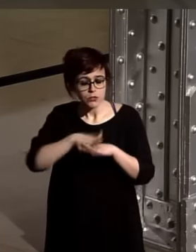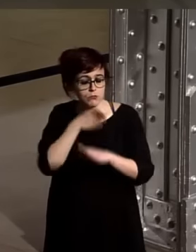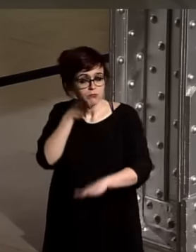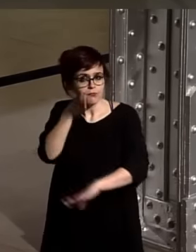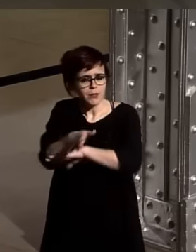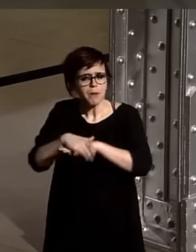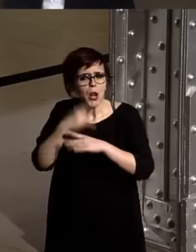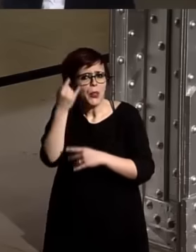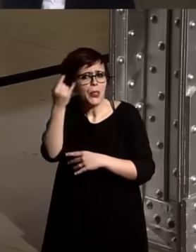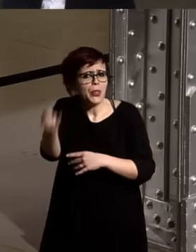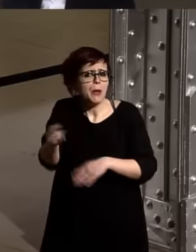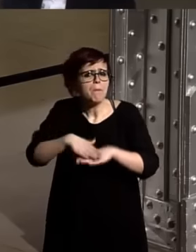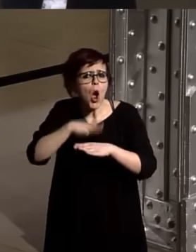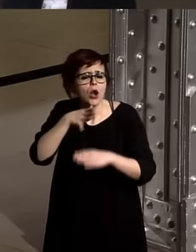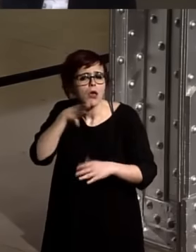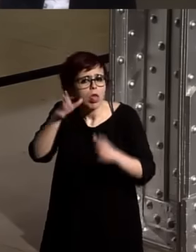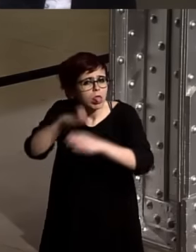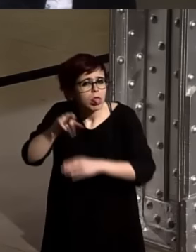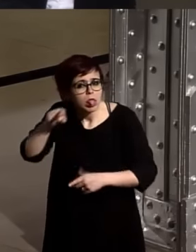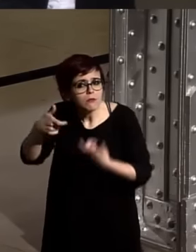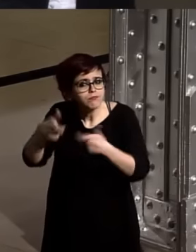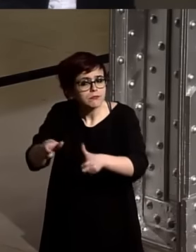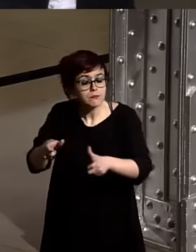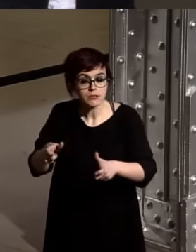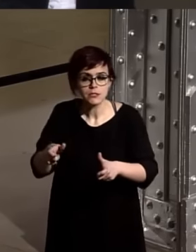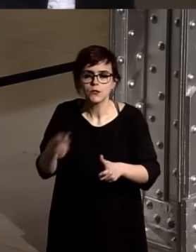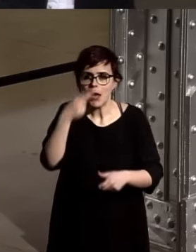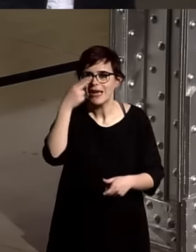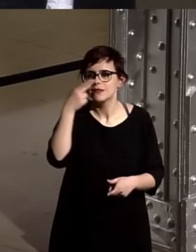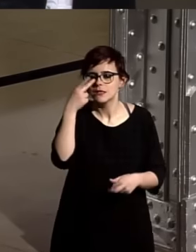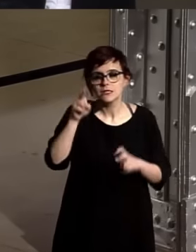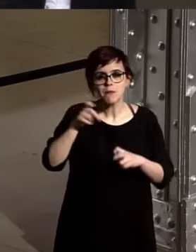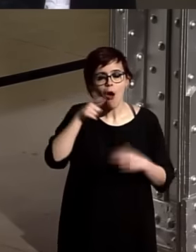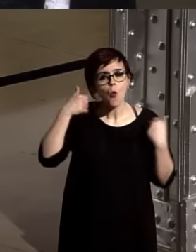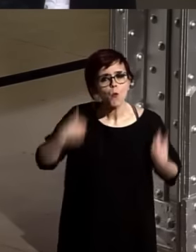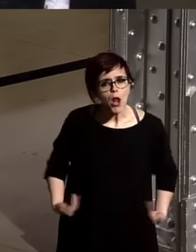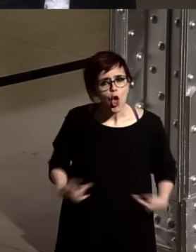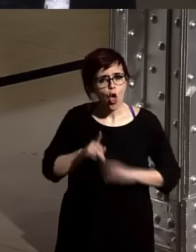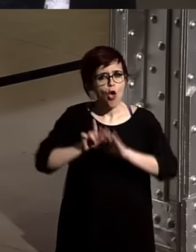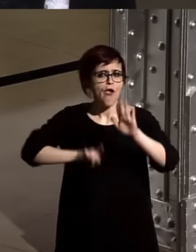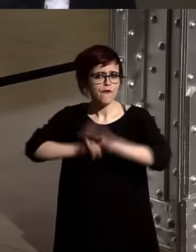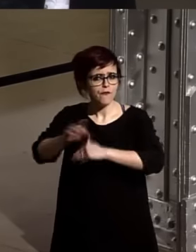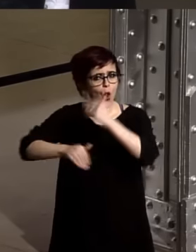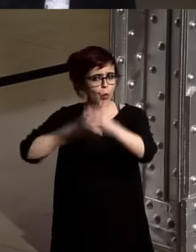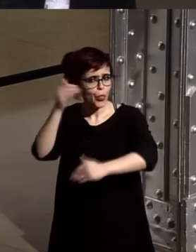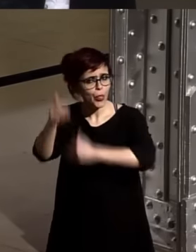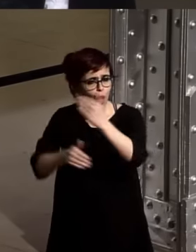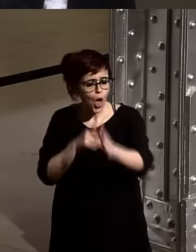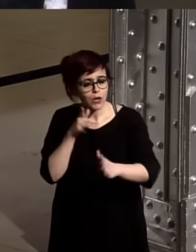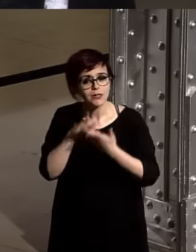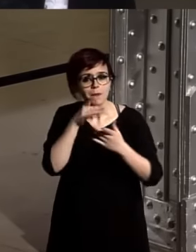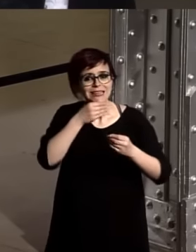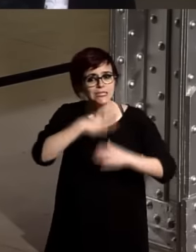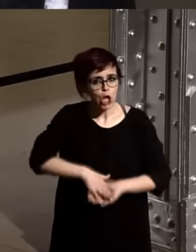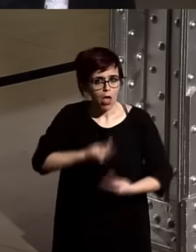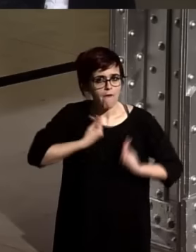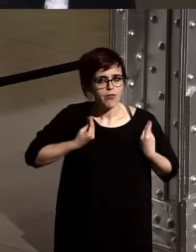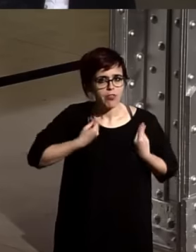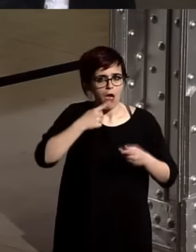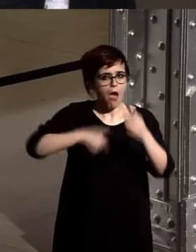paleontología Cuándo nació esa pasión me interesaba la evolución humana en particular y la historia de la vida